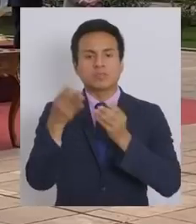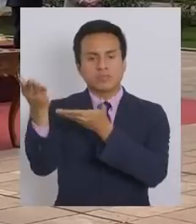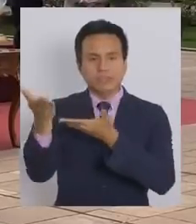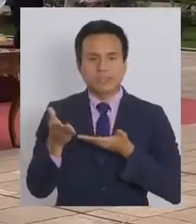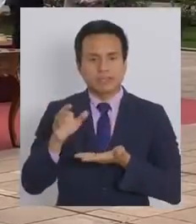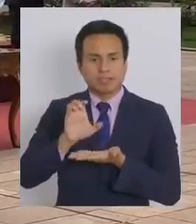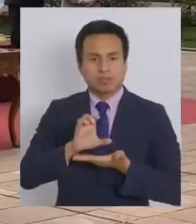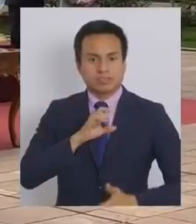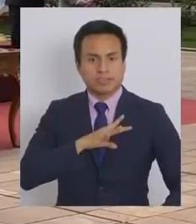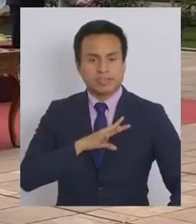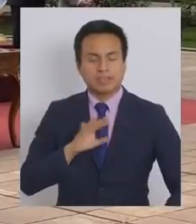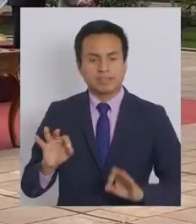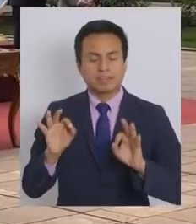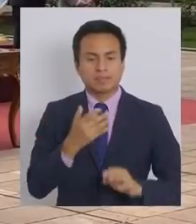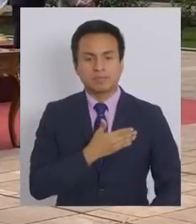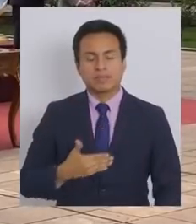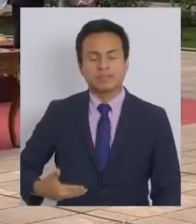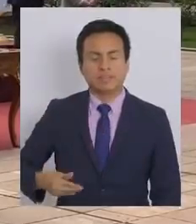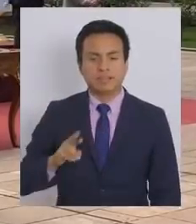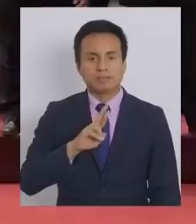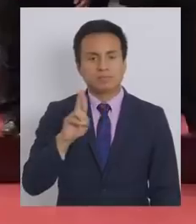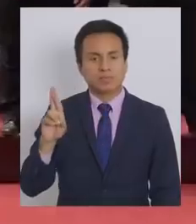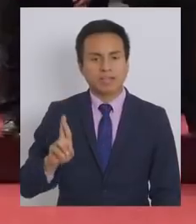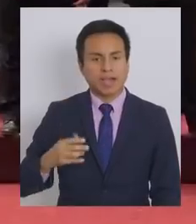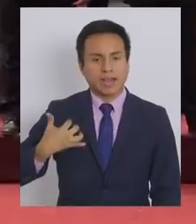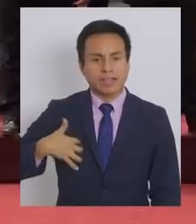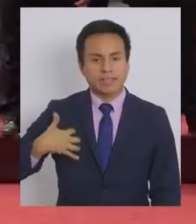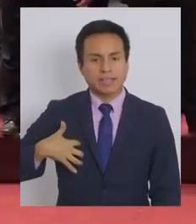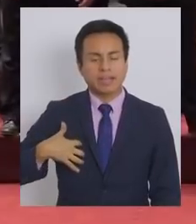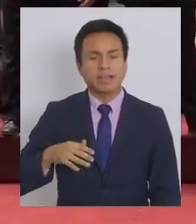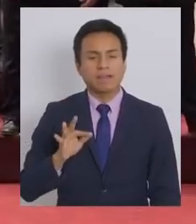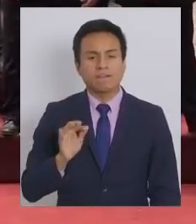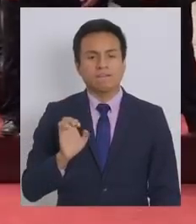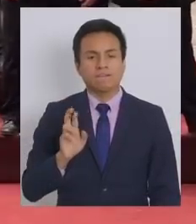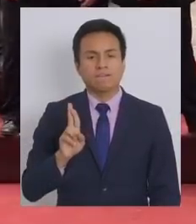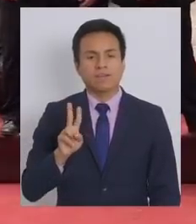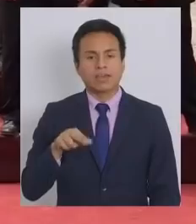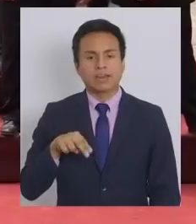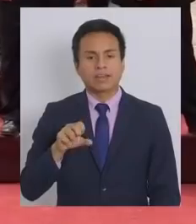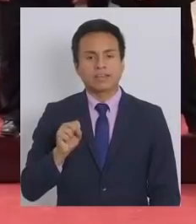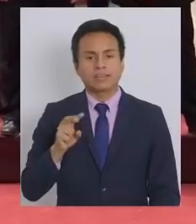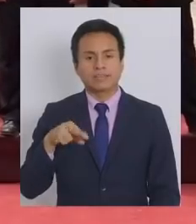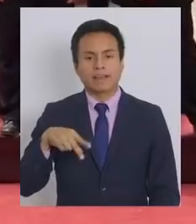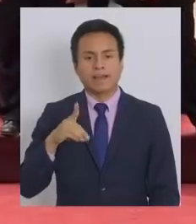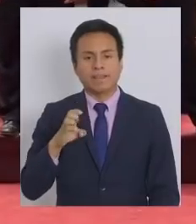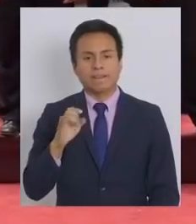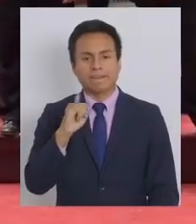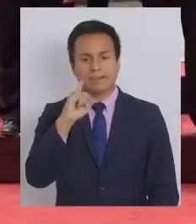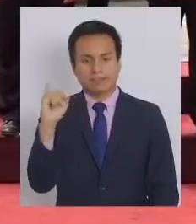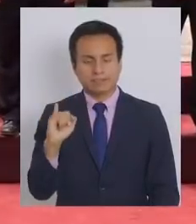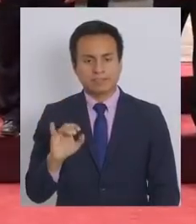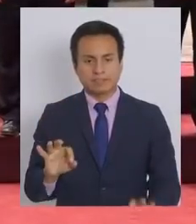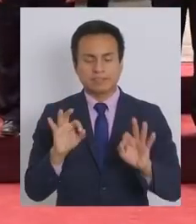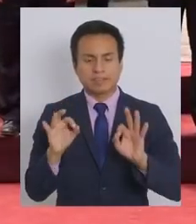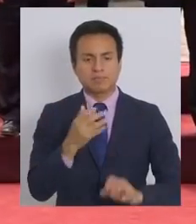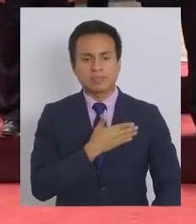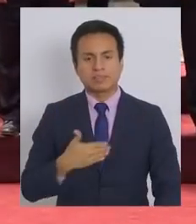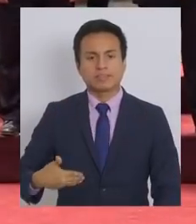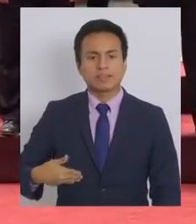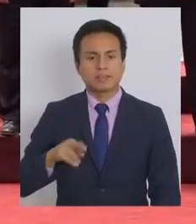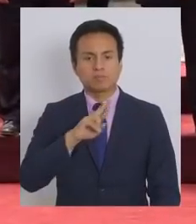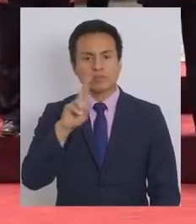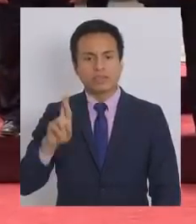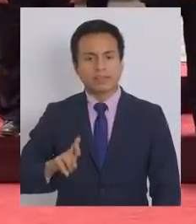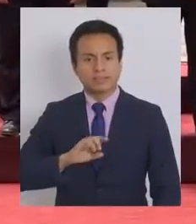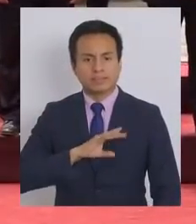Estado a Chile de Su Excelencia el Presidente de la República Argentina, señor Alberto Fernández, a Su Excelencia el Presidente de la República de Chile,